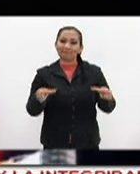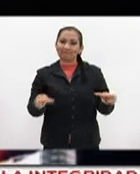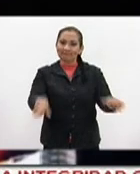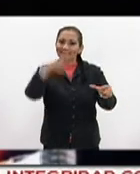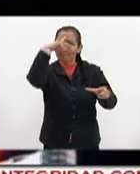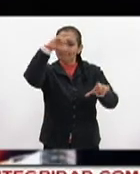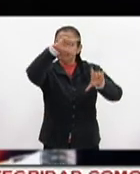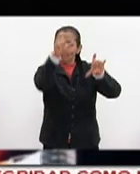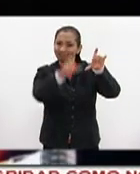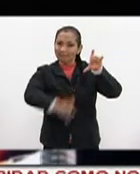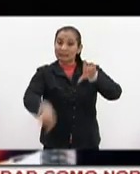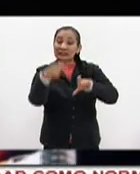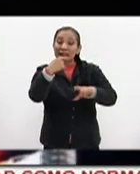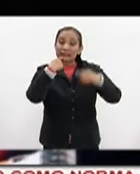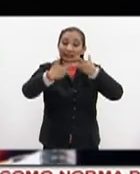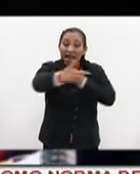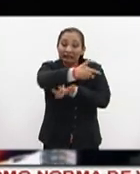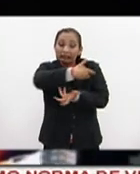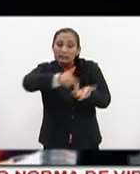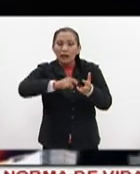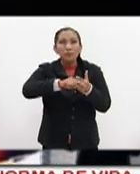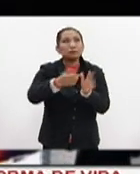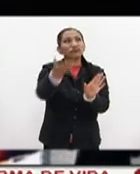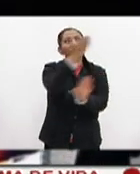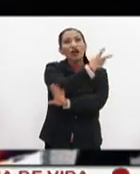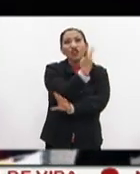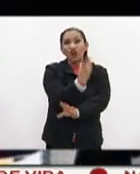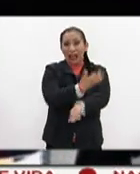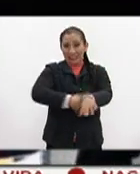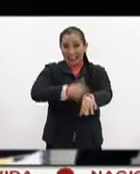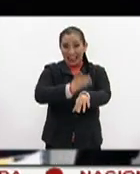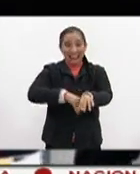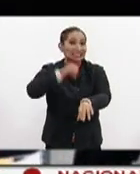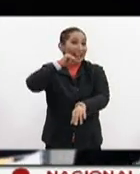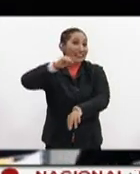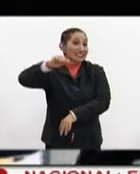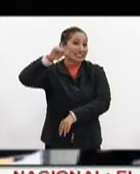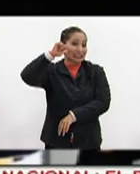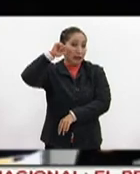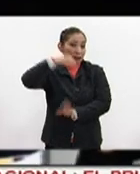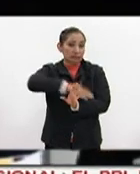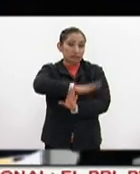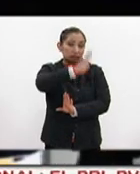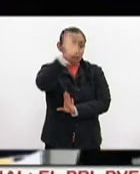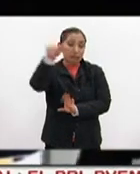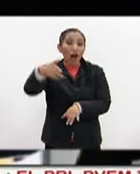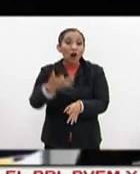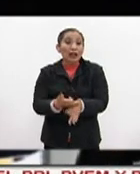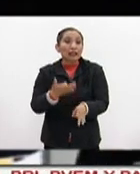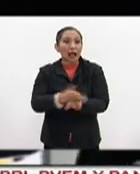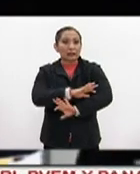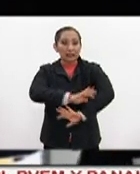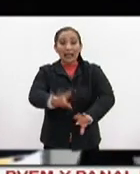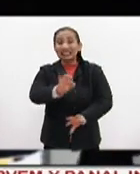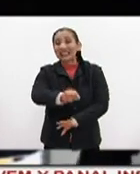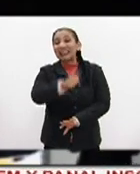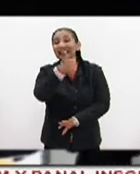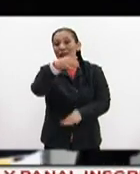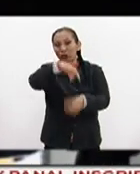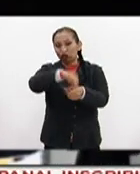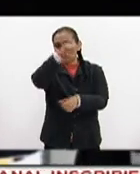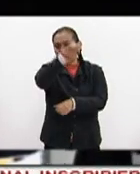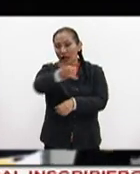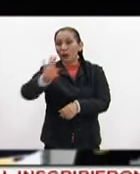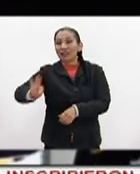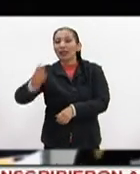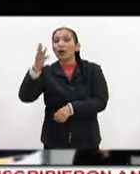Seguridad Interior. Esta discusión comenzó desde las 2 de la tarde del día de ayer. En estos momentos, ya con 76 votos a